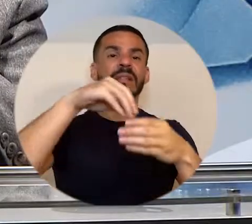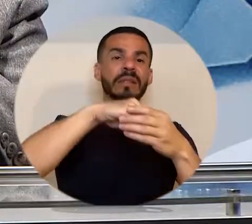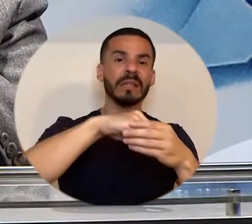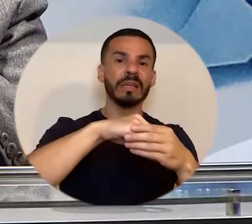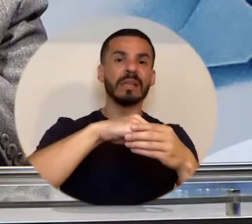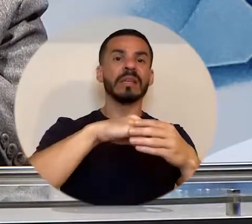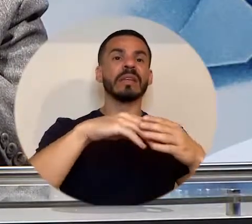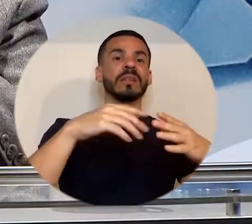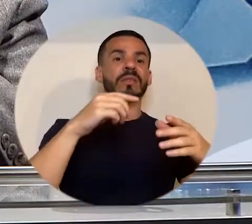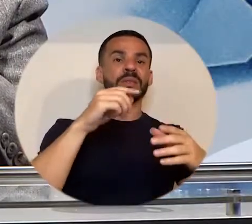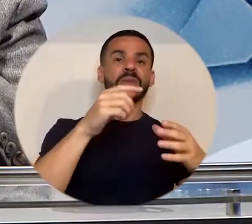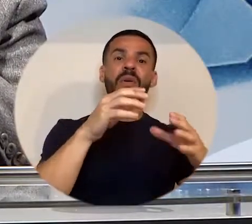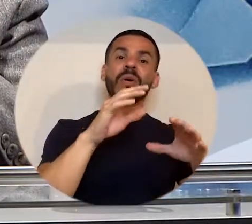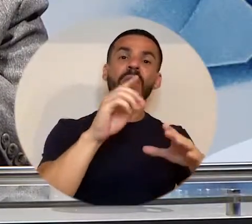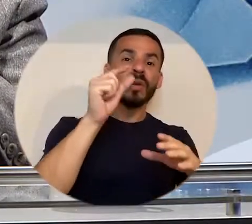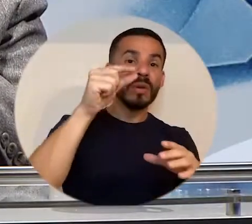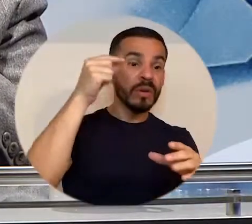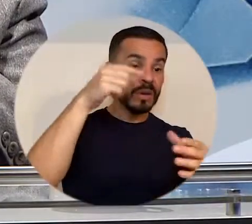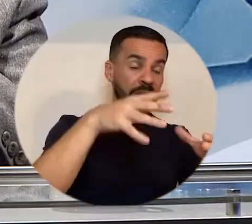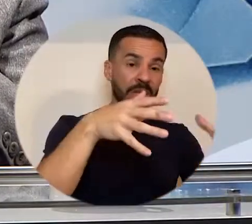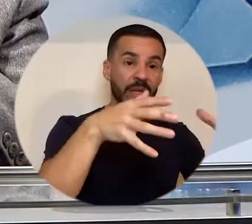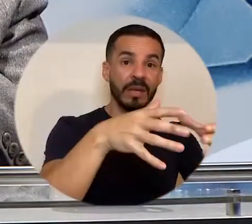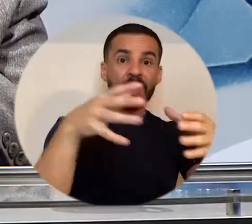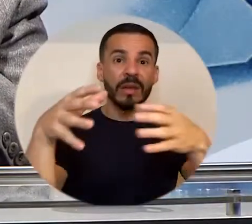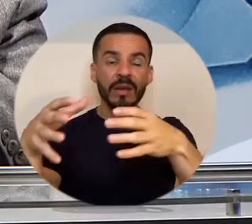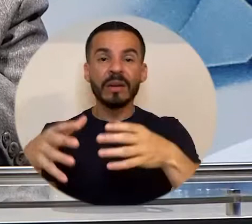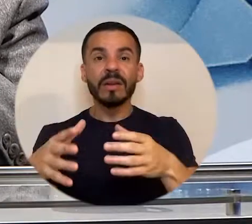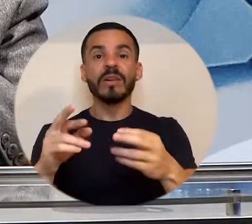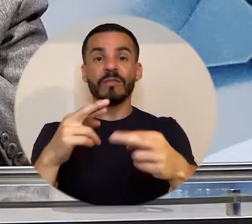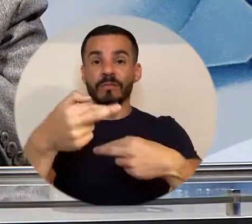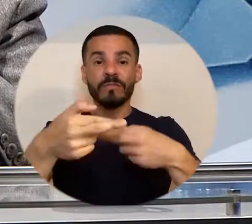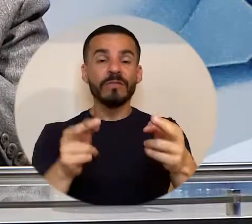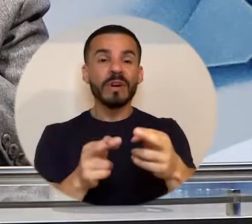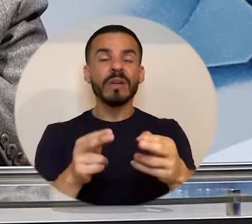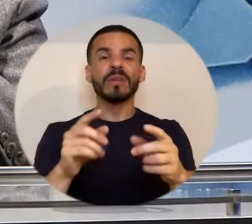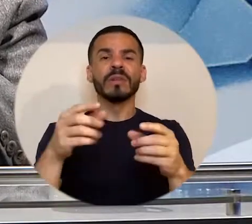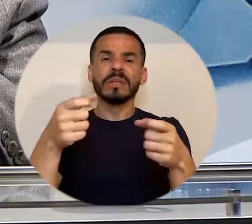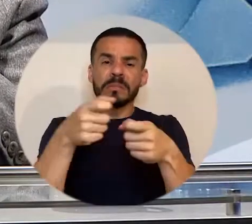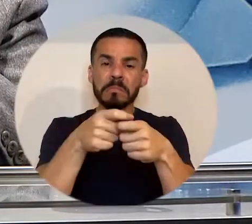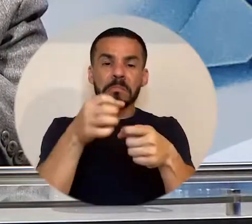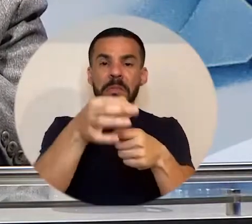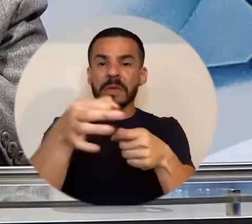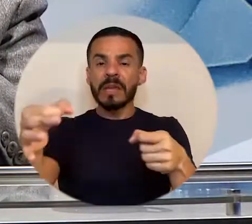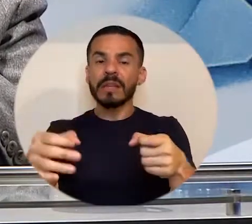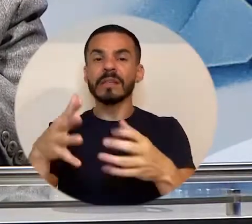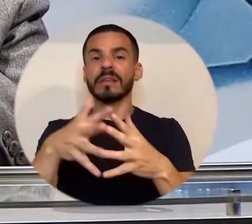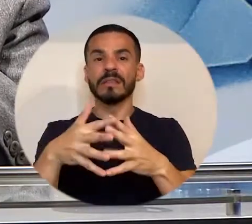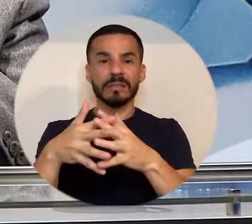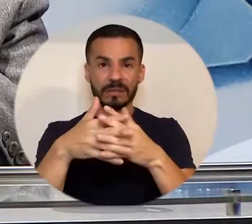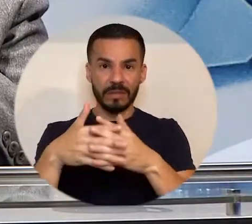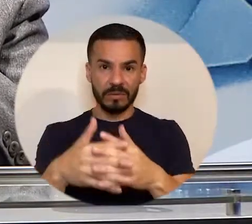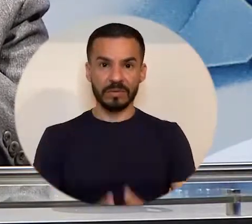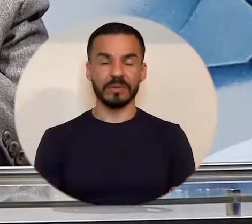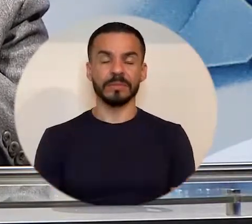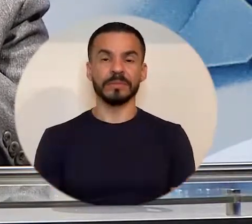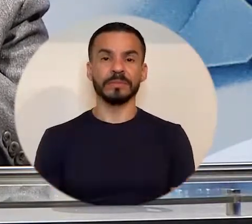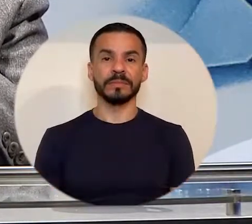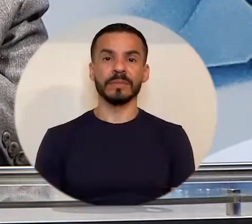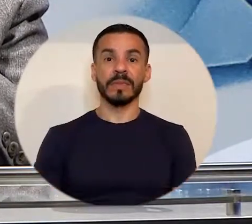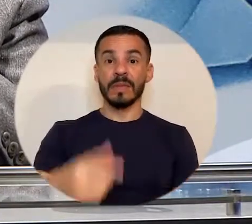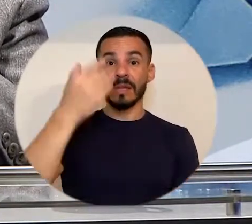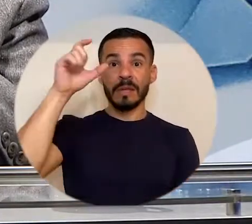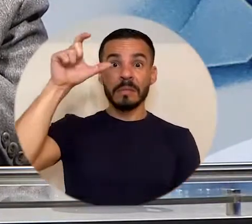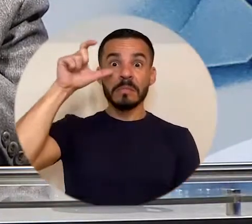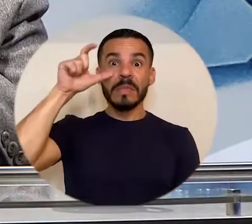de los estados, incluso dentro de regiones muy pequeñas de los Estados Unidos. Entonces, Biden